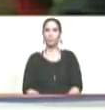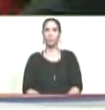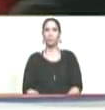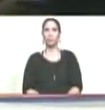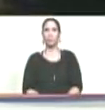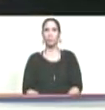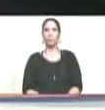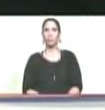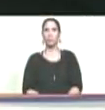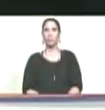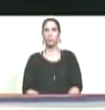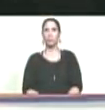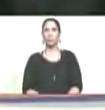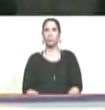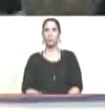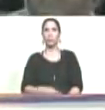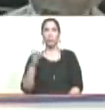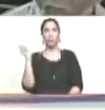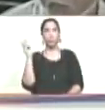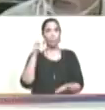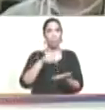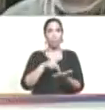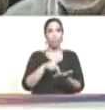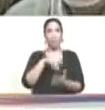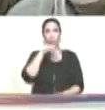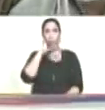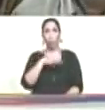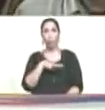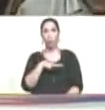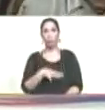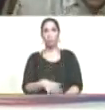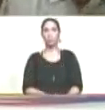Se nos va a medir en la historia.